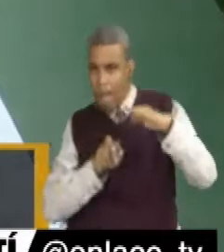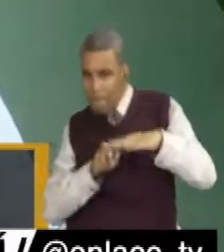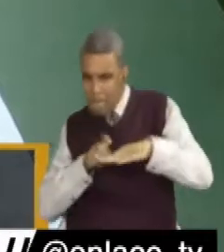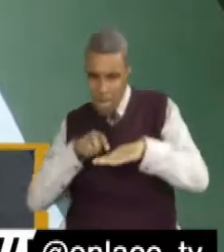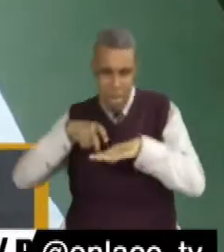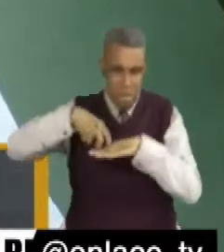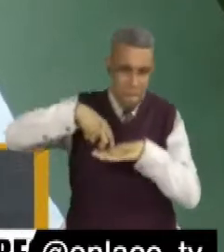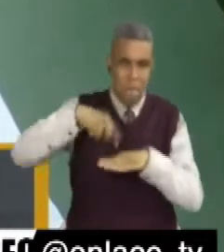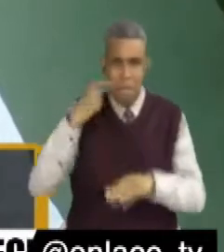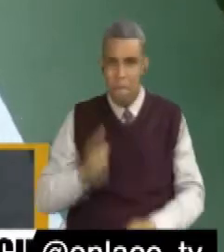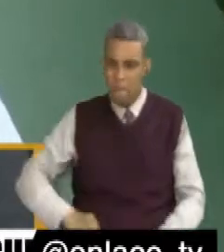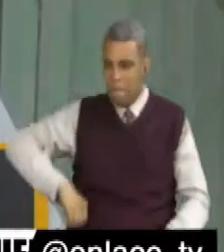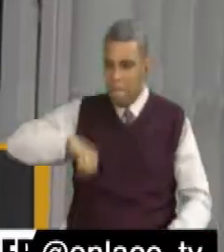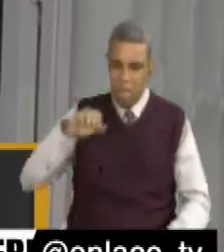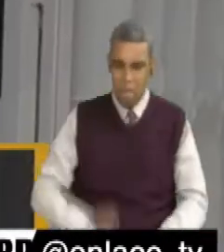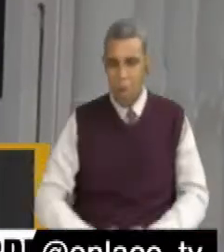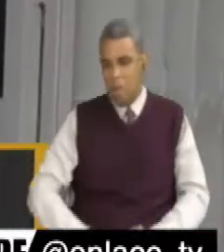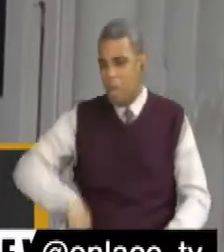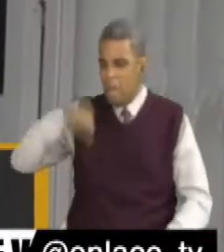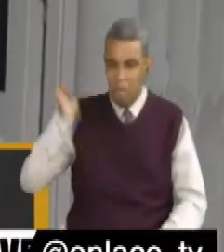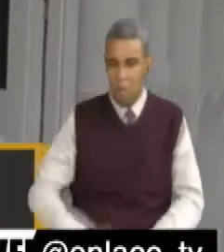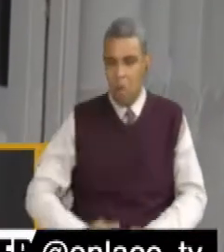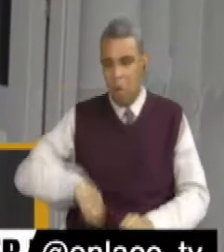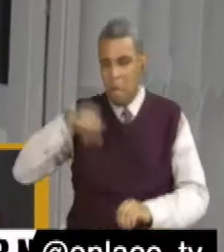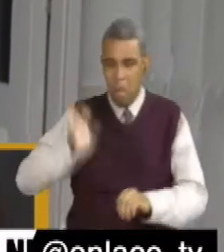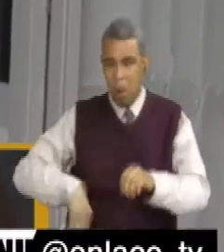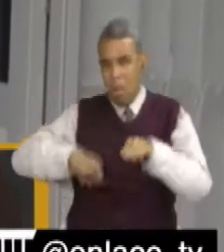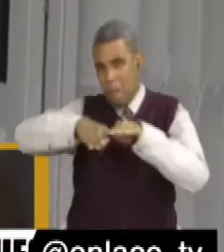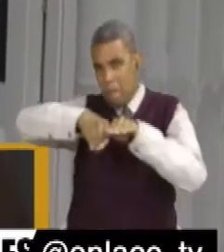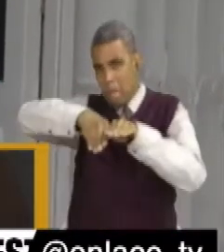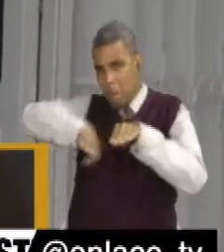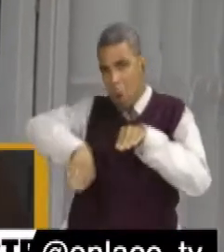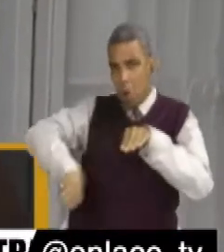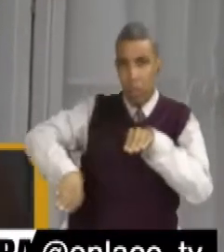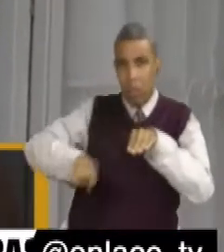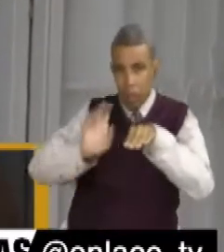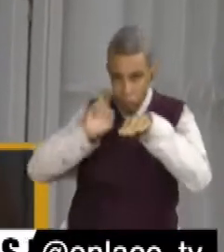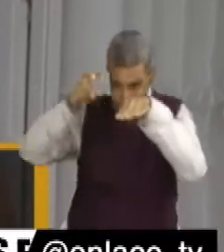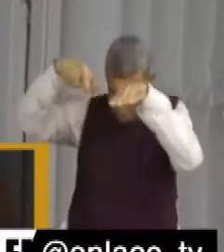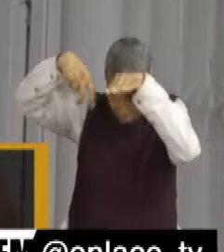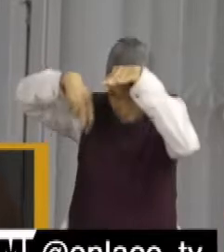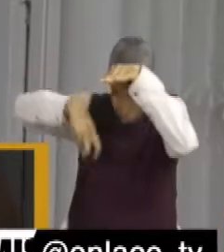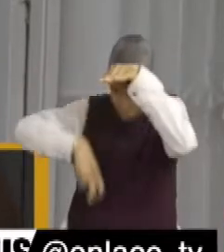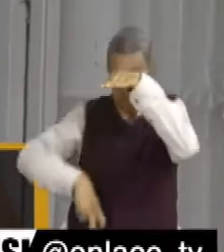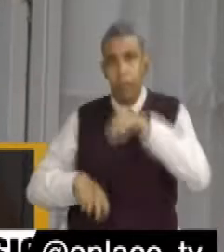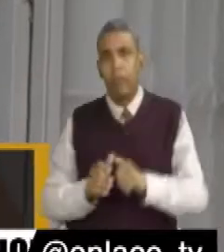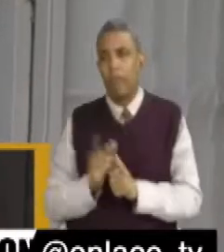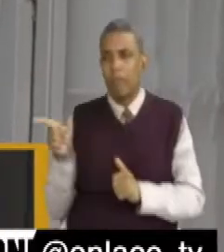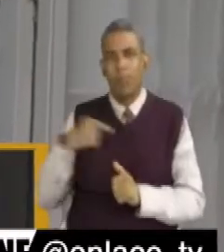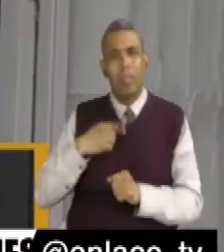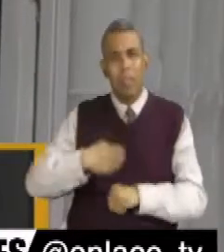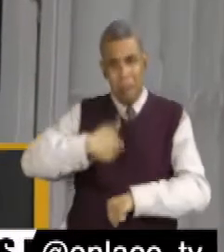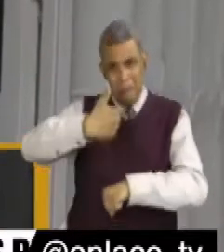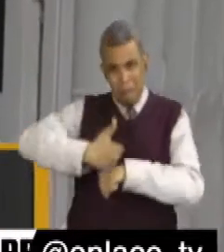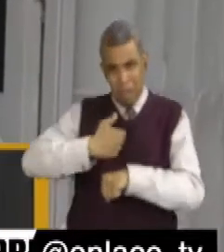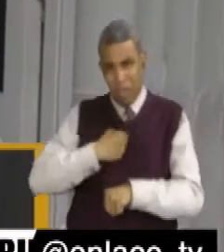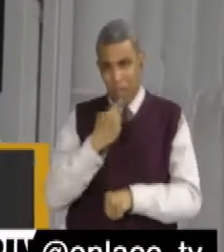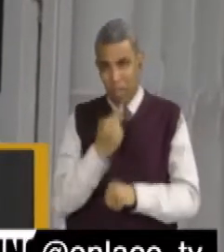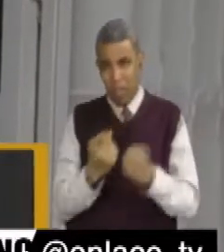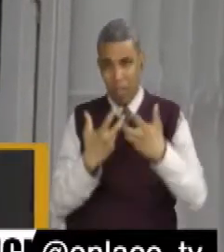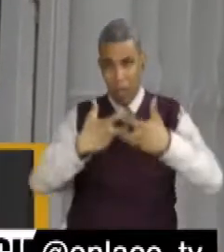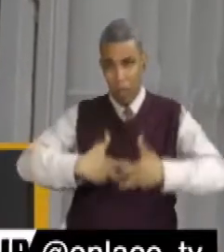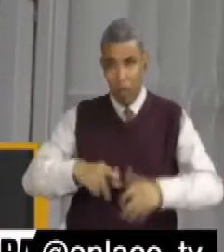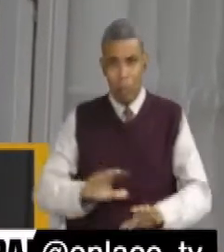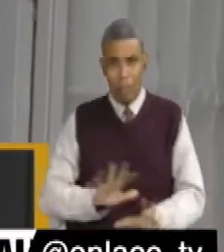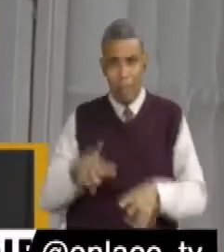patada a las tejas, y rompen las tejas y los hierros rasos. El representante legal de esta empresa aseguró que literalmente los tienen azotados